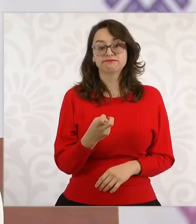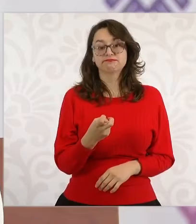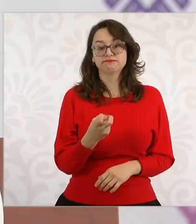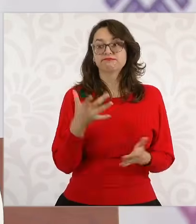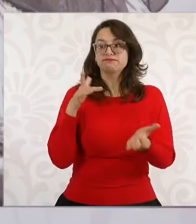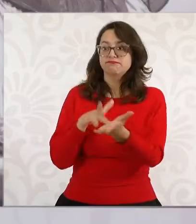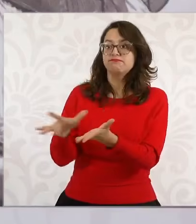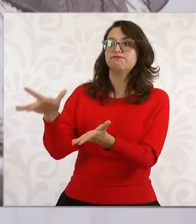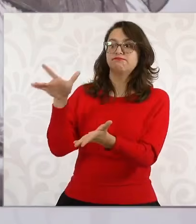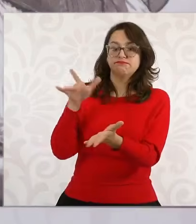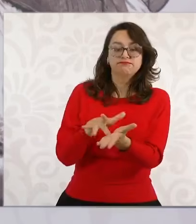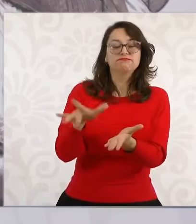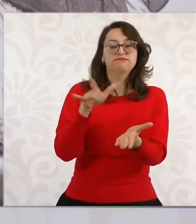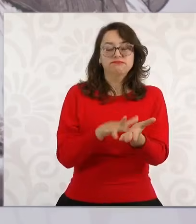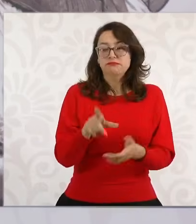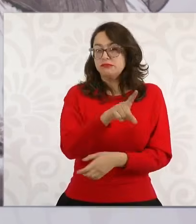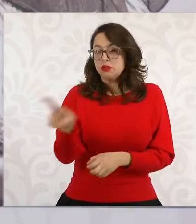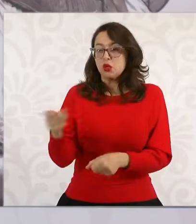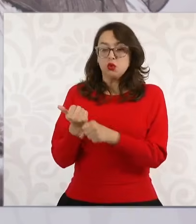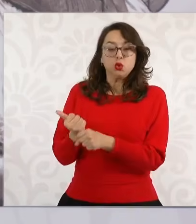cuando apoyamos a alguien cuando está